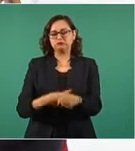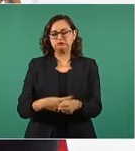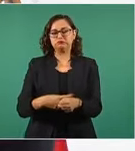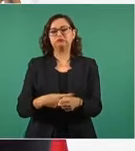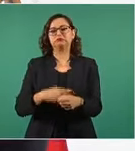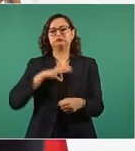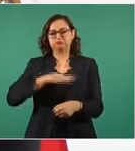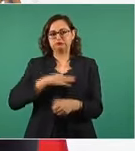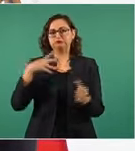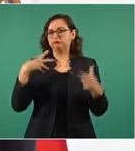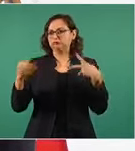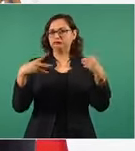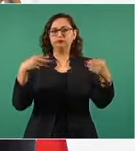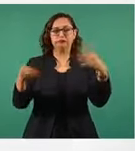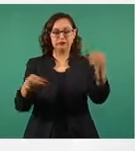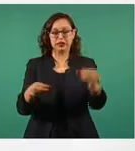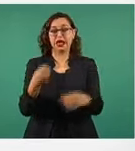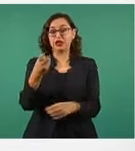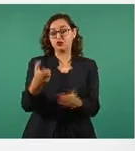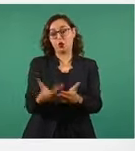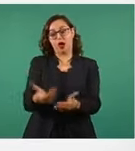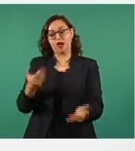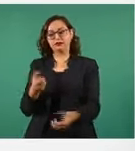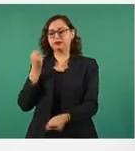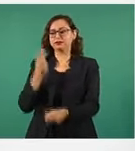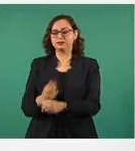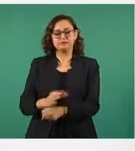enfermedades respiratorias.